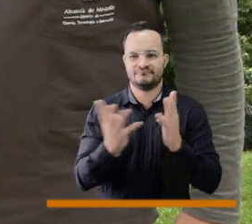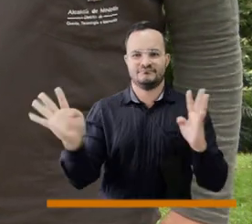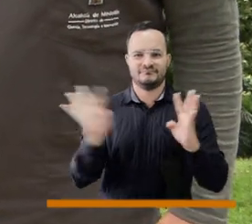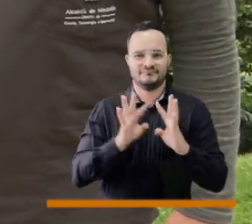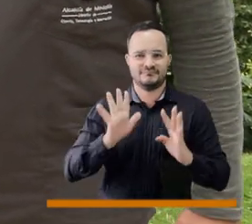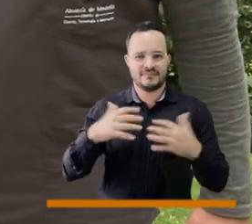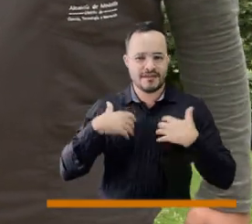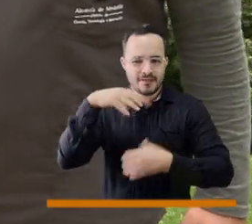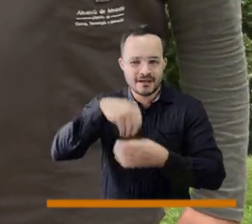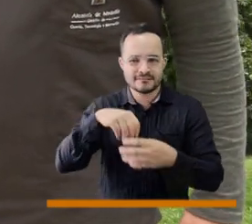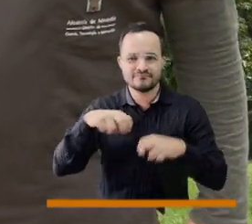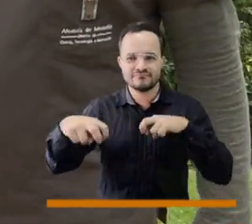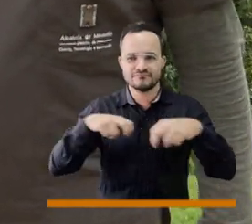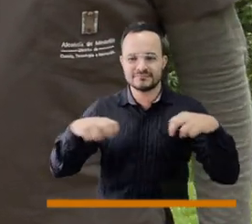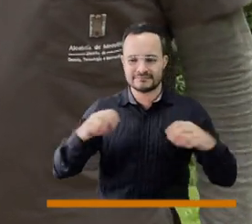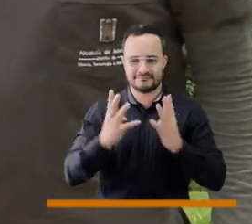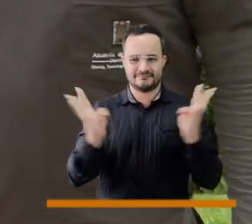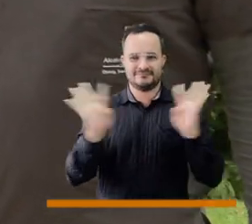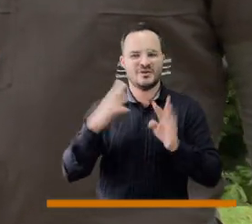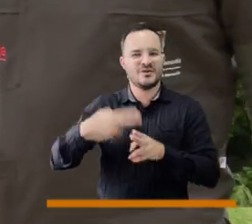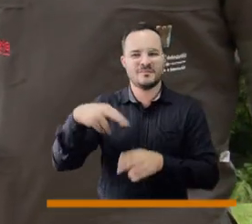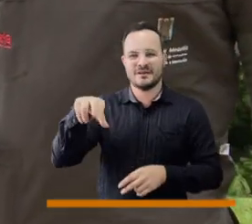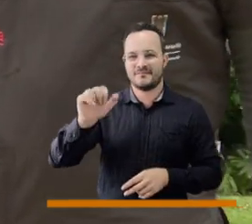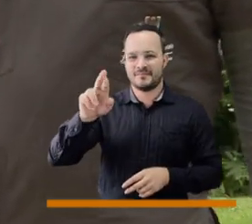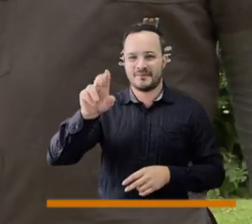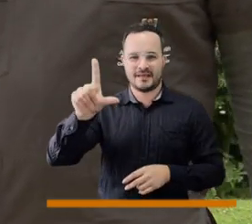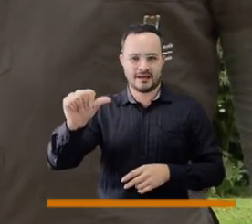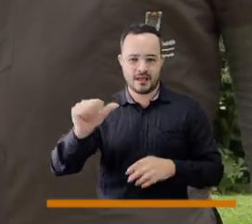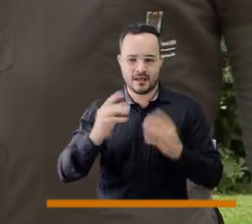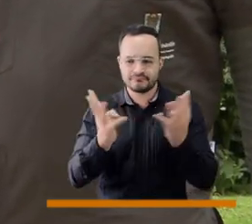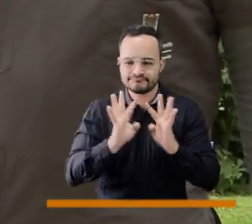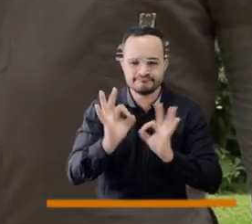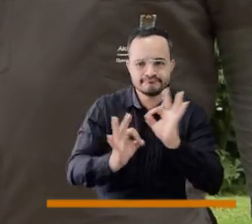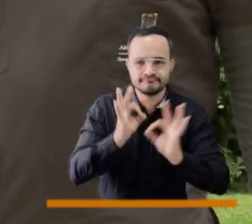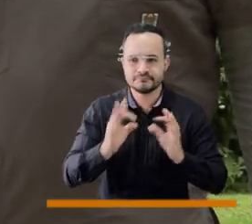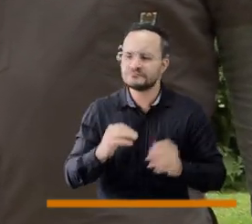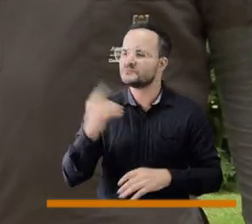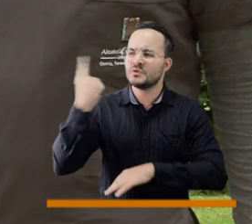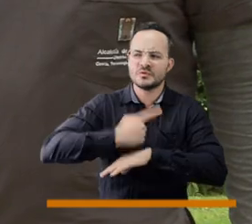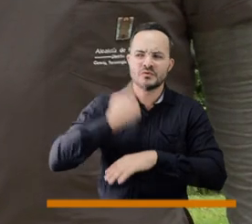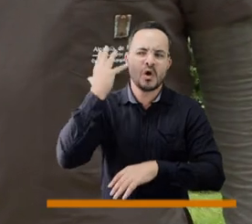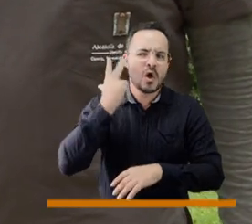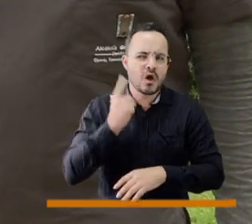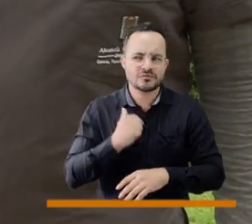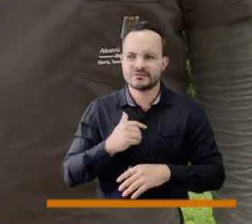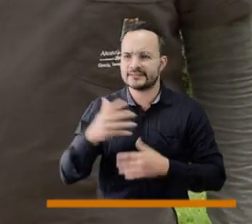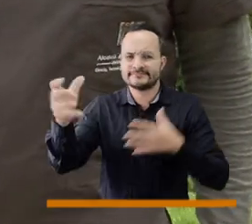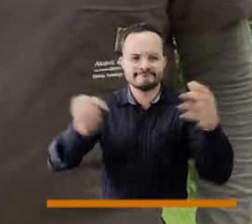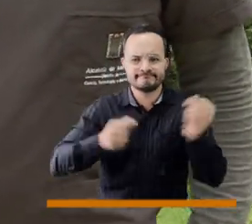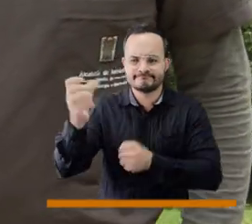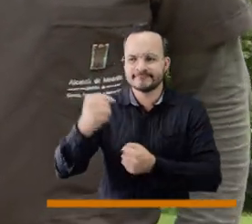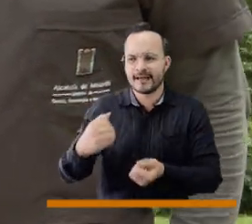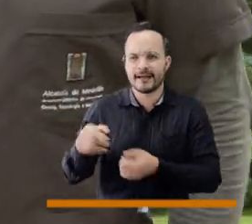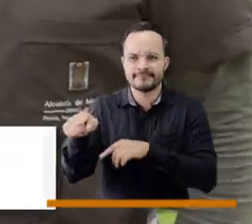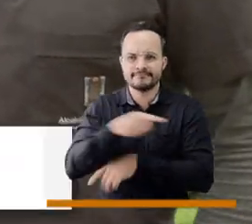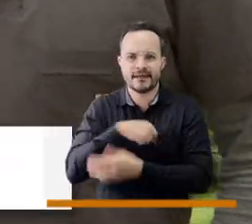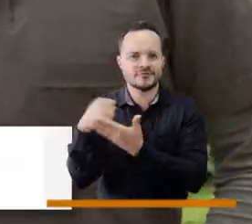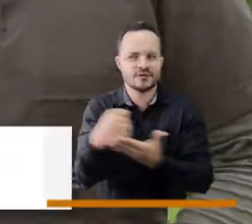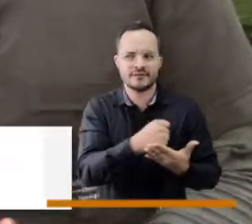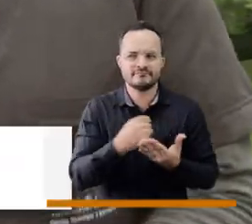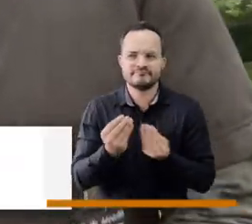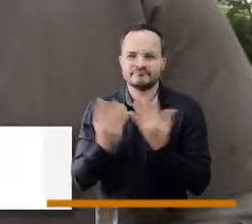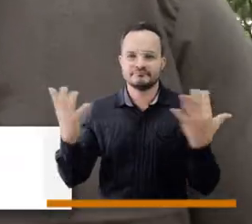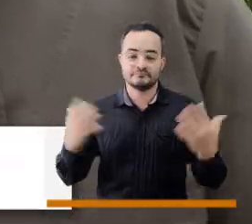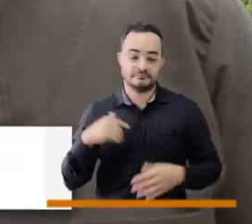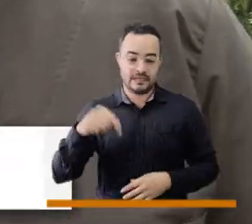Perla. Cuéntenos, David, ¿cuántos animales recuperan ustedes a diario? Hola, Mafe, muchas gracias por la invitación.